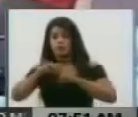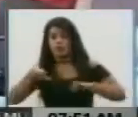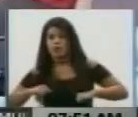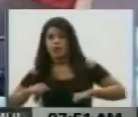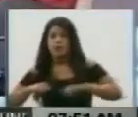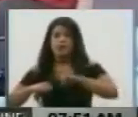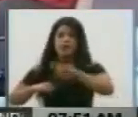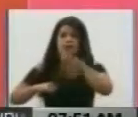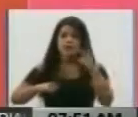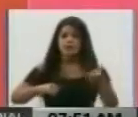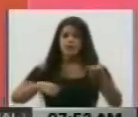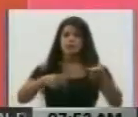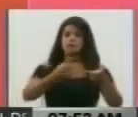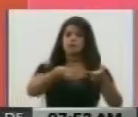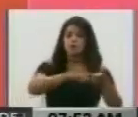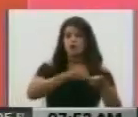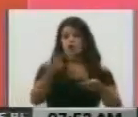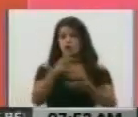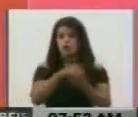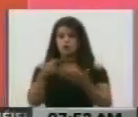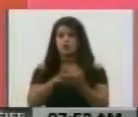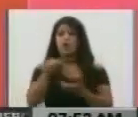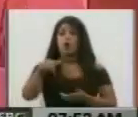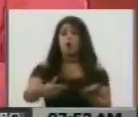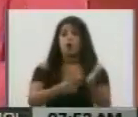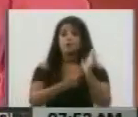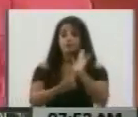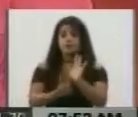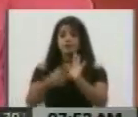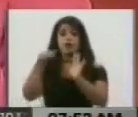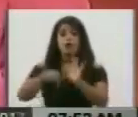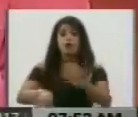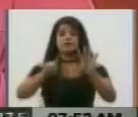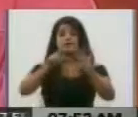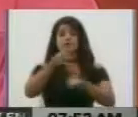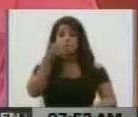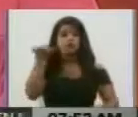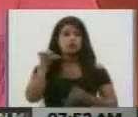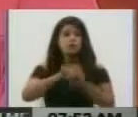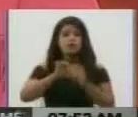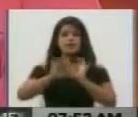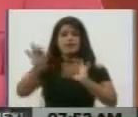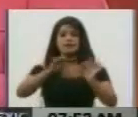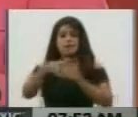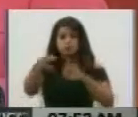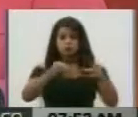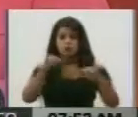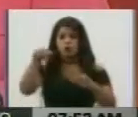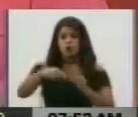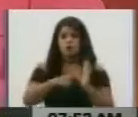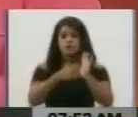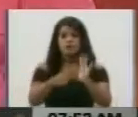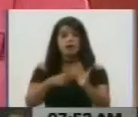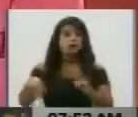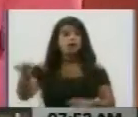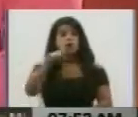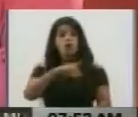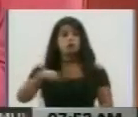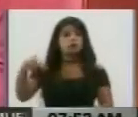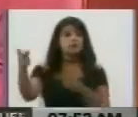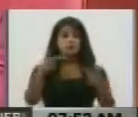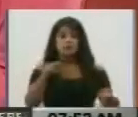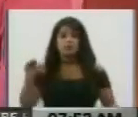presenta hoy, Ernesto, se presenta hoy a las 6 de la tarde en la sala José Félix Rivas del Teatro Teresa Carreño. Están todas y todos cordialmente